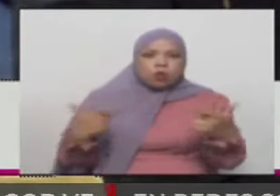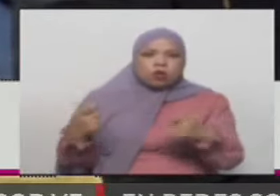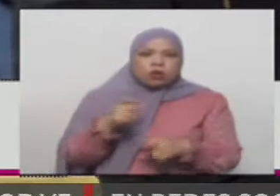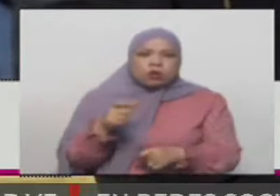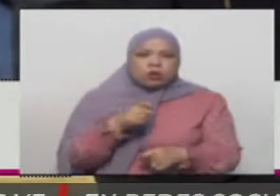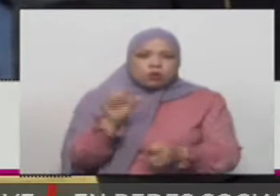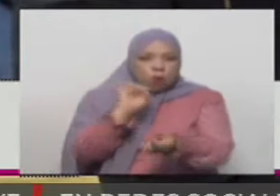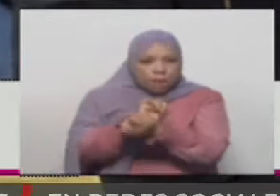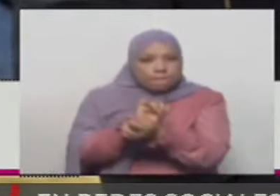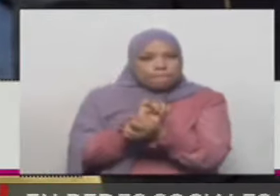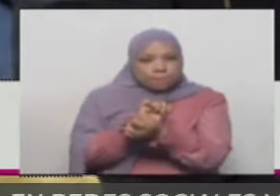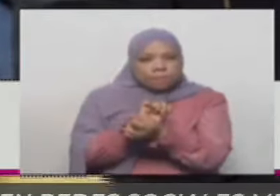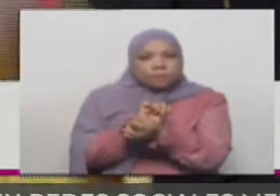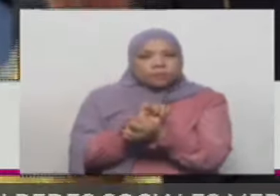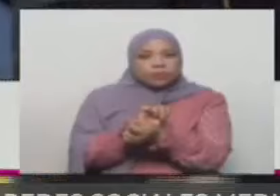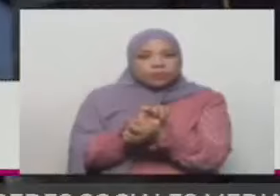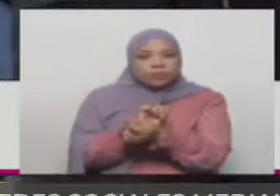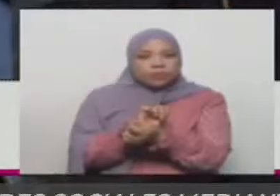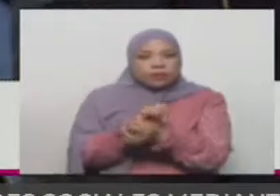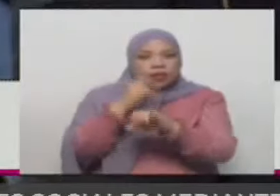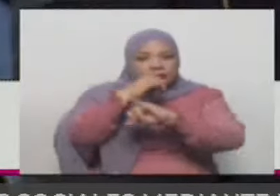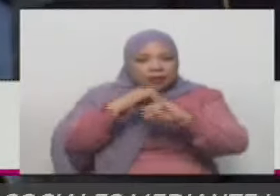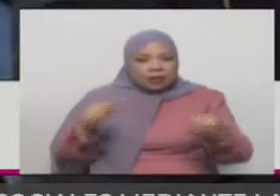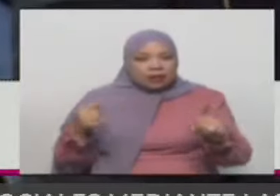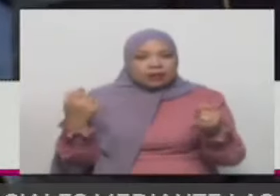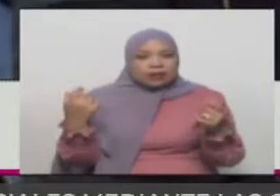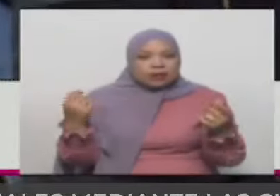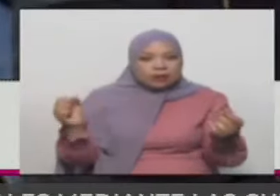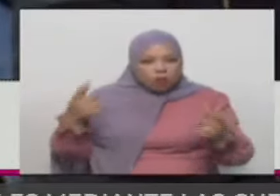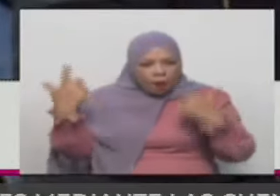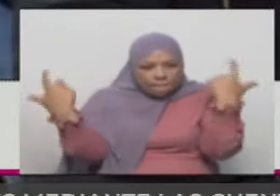estaba arrestado. Cuando termina la batalla,